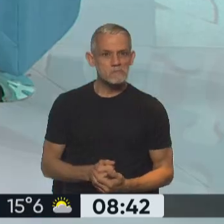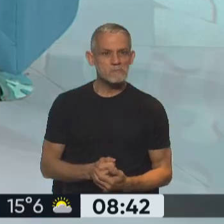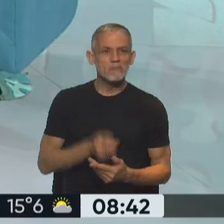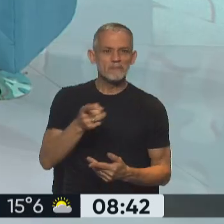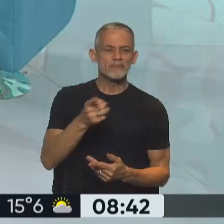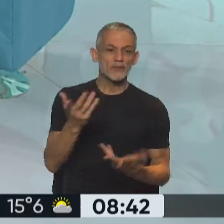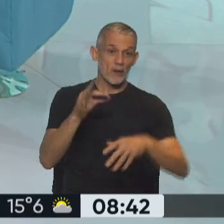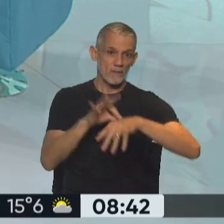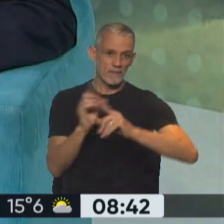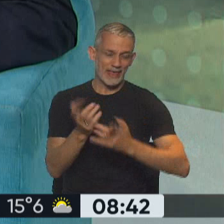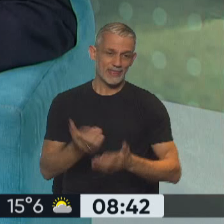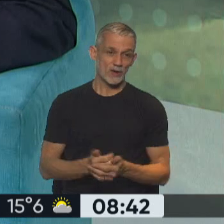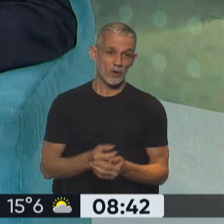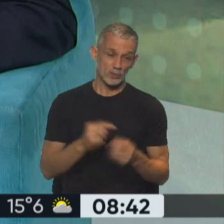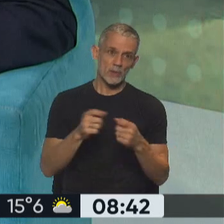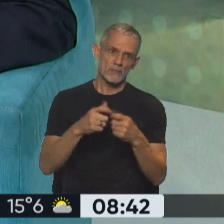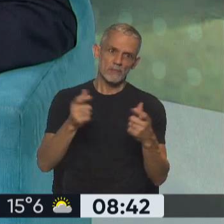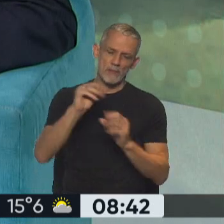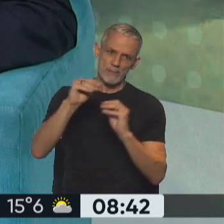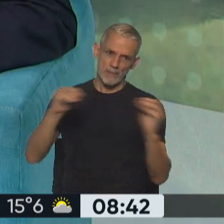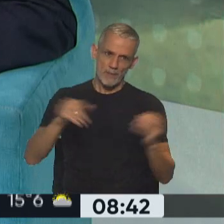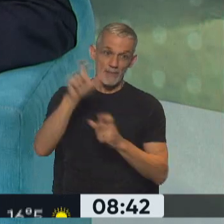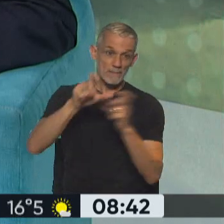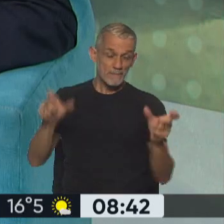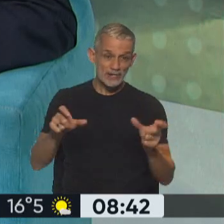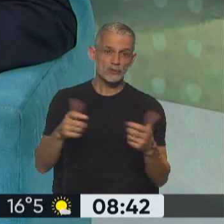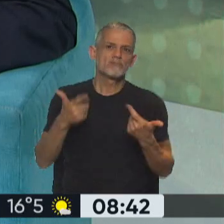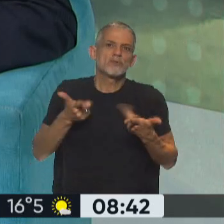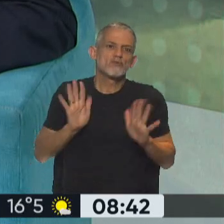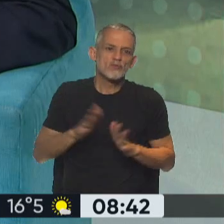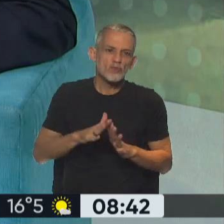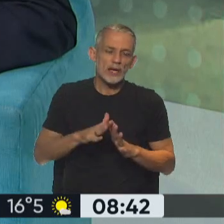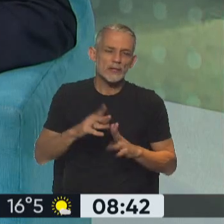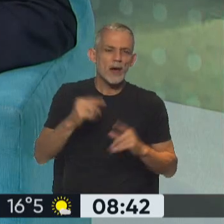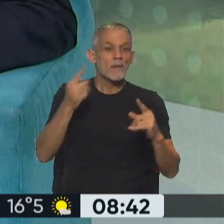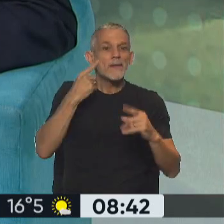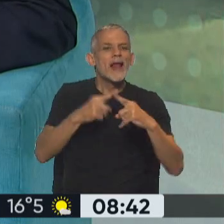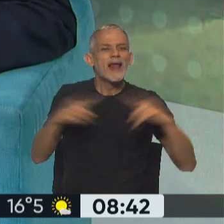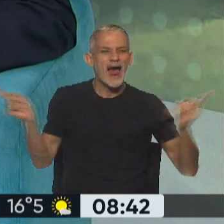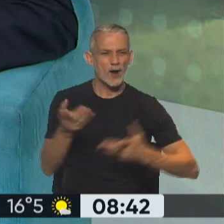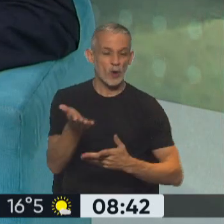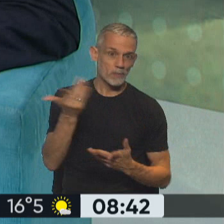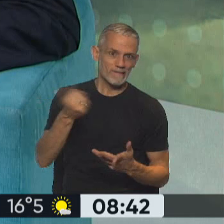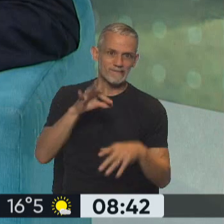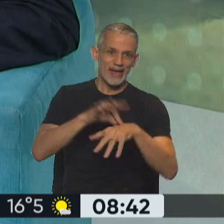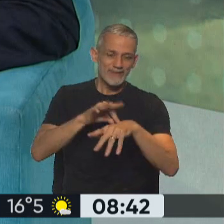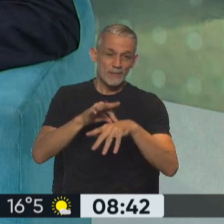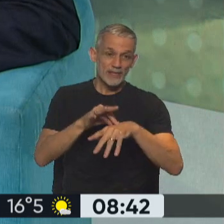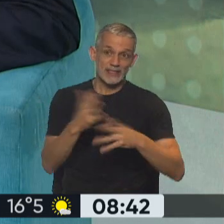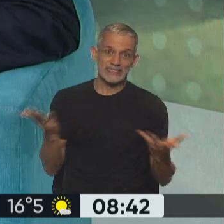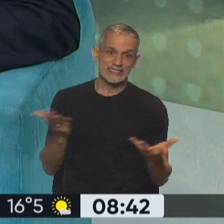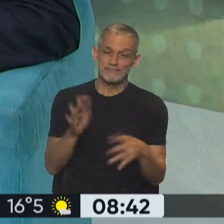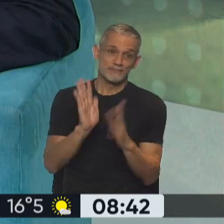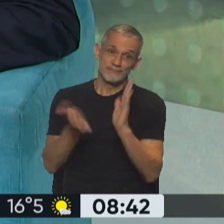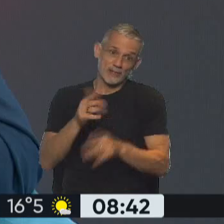bien decía el doctor al comienzo, ¿no?, somos más las personas que afortunadamente tenemos más esperanza de vida, pero hay determinadas enfermedades que todavía no tienen